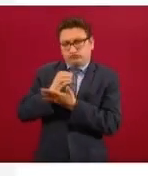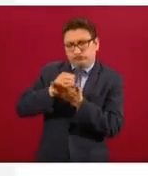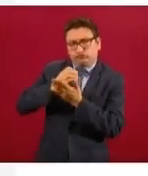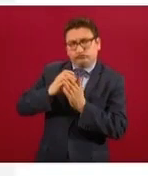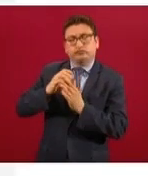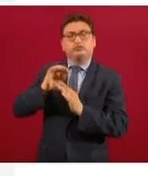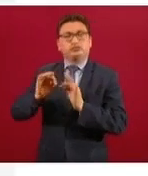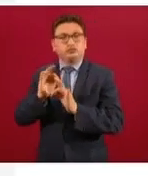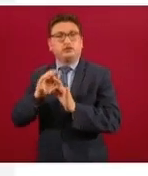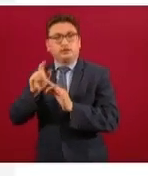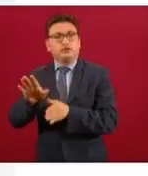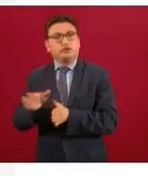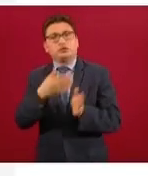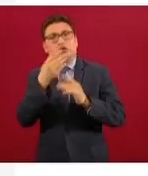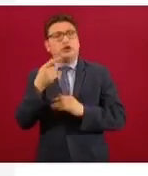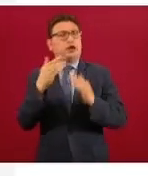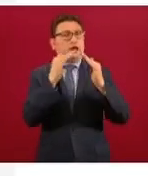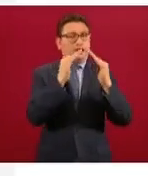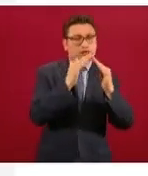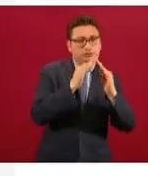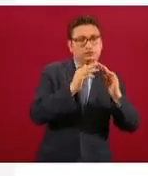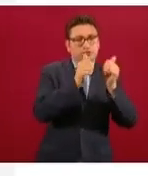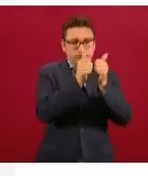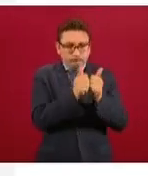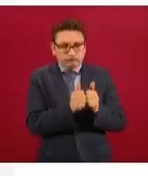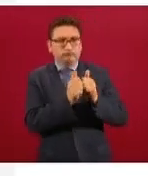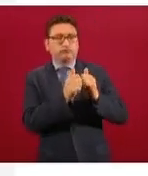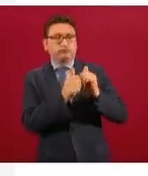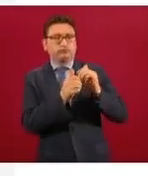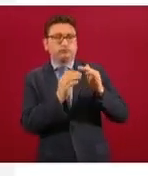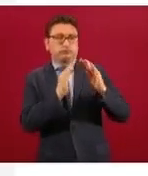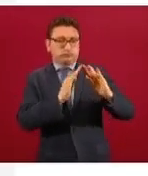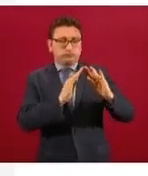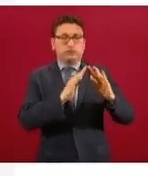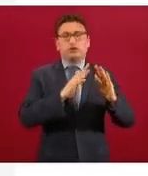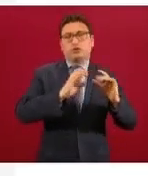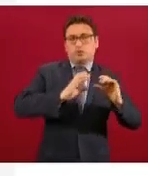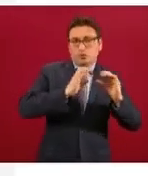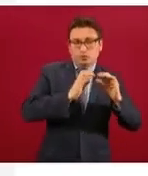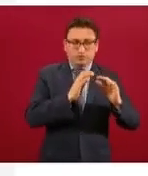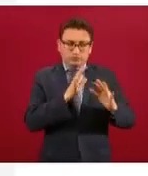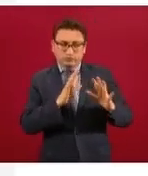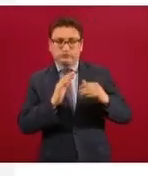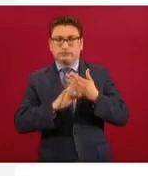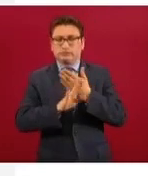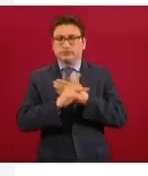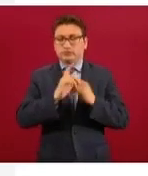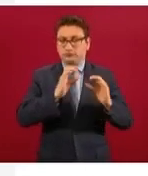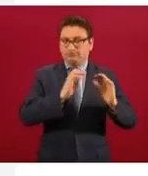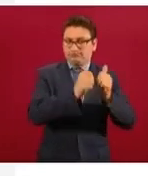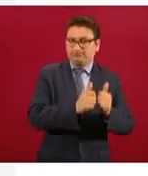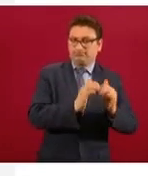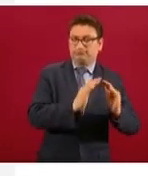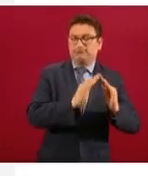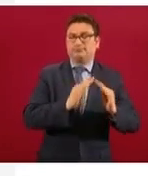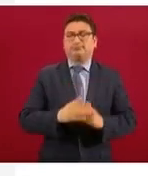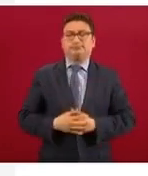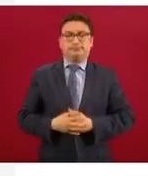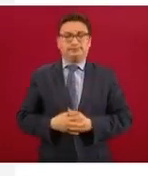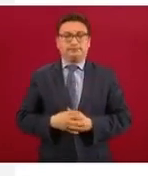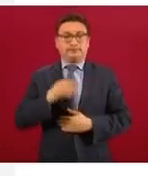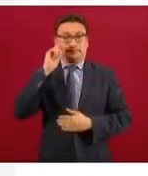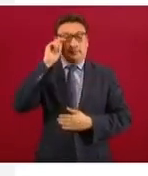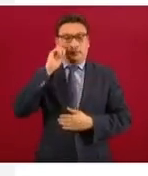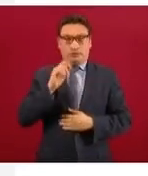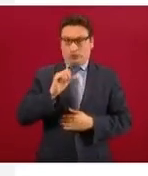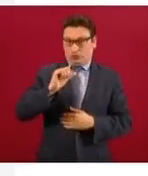han ido a casa para observar su aislamiento o su preventivo, su resguardo. Y